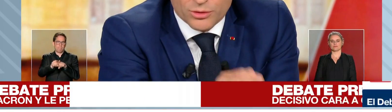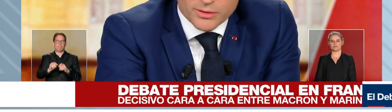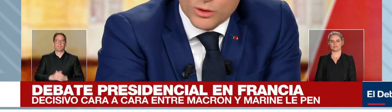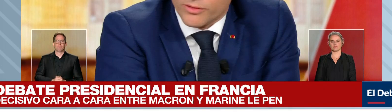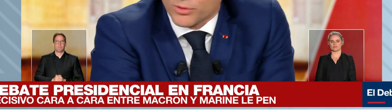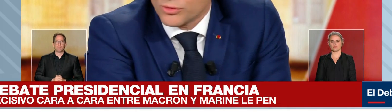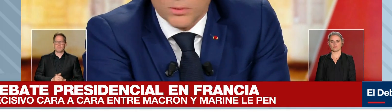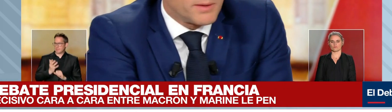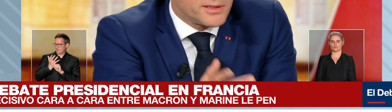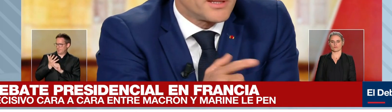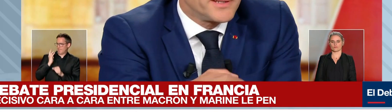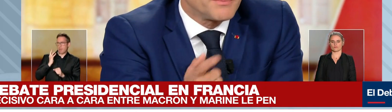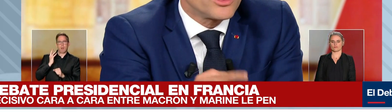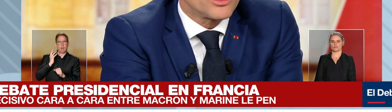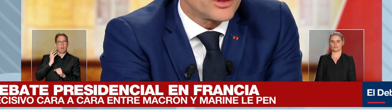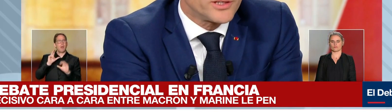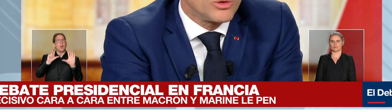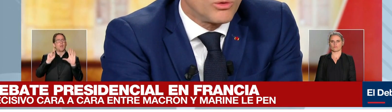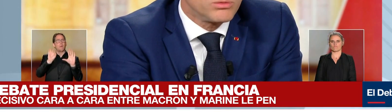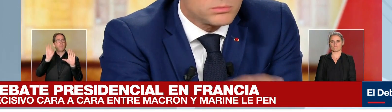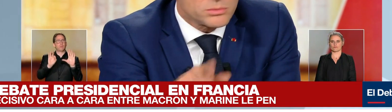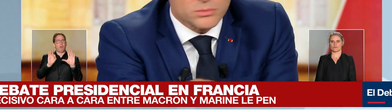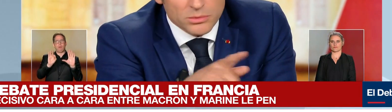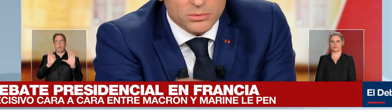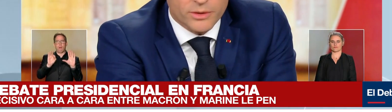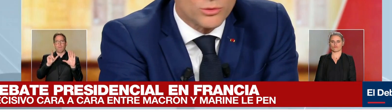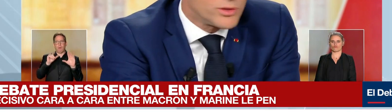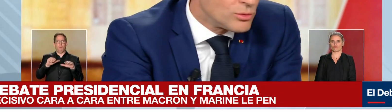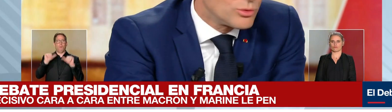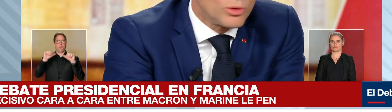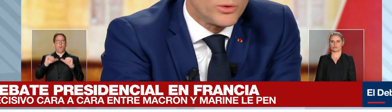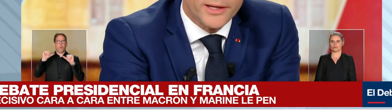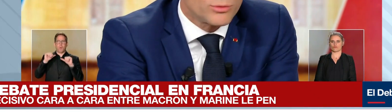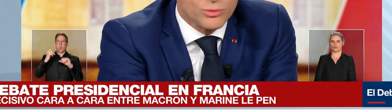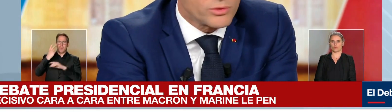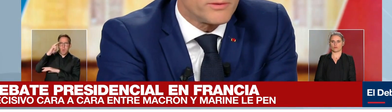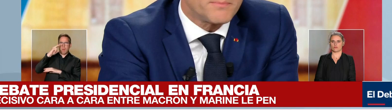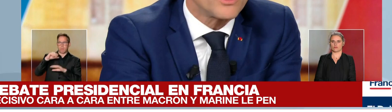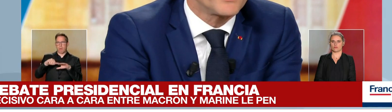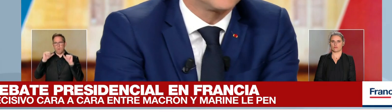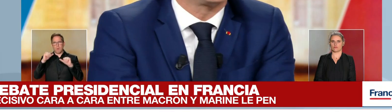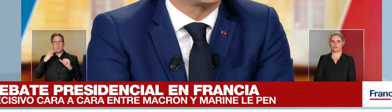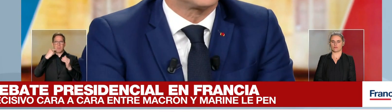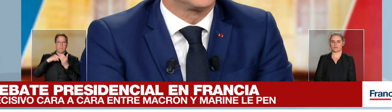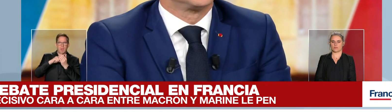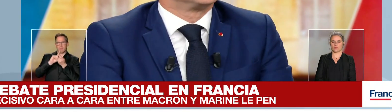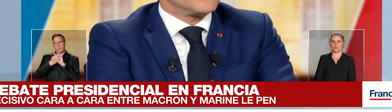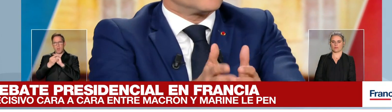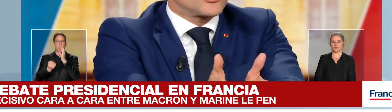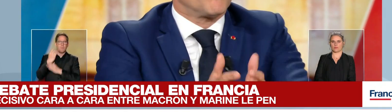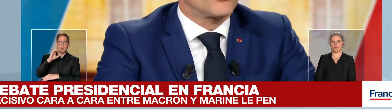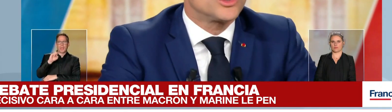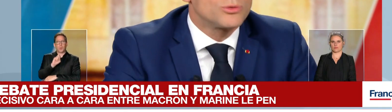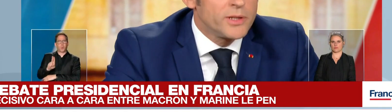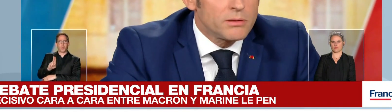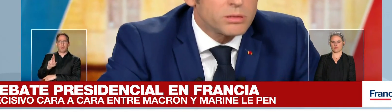tema. Hace 5 años noto que el 80% era aplicable solamente si salíamos del euro. No habíamos comprendido